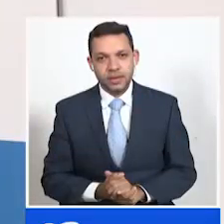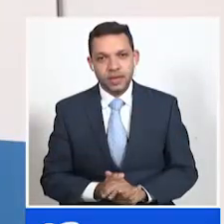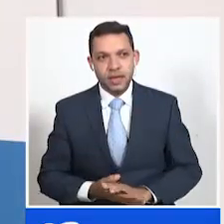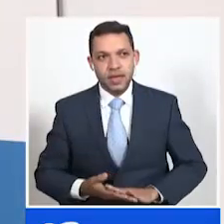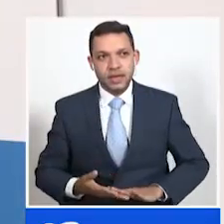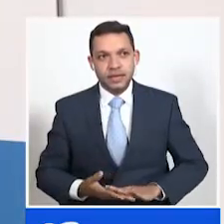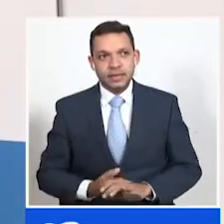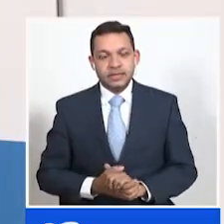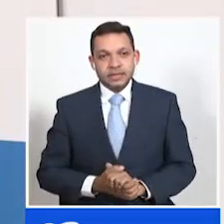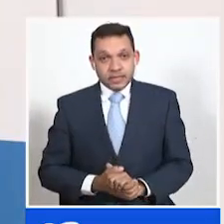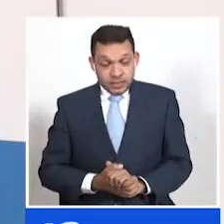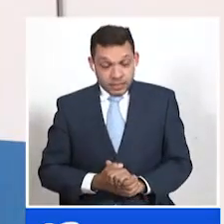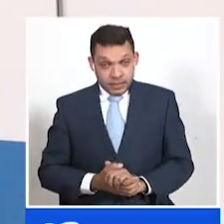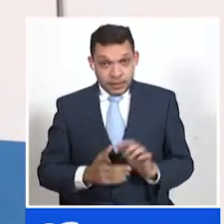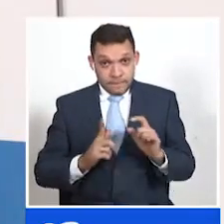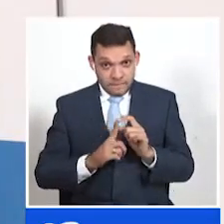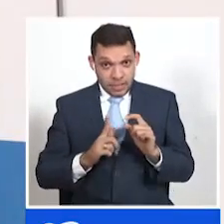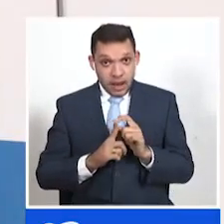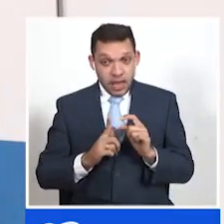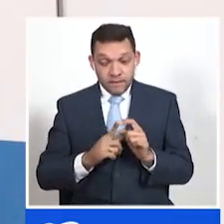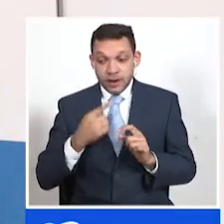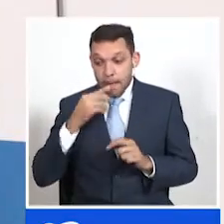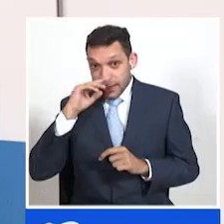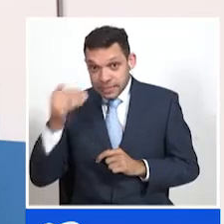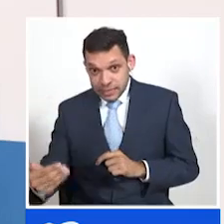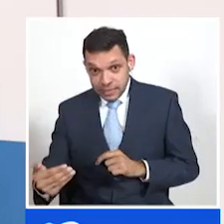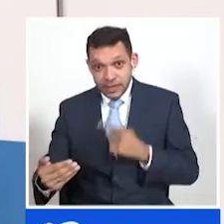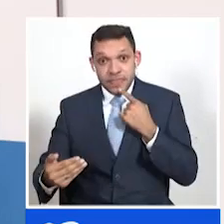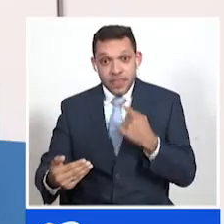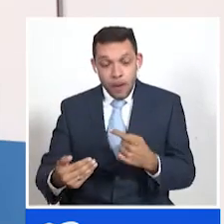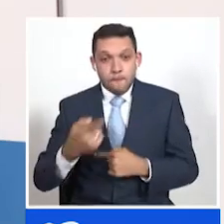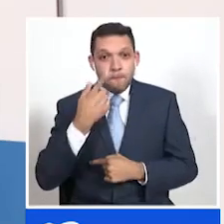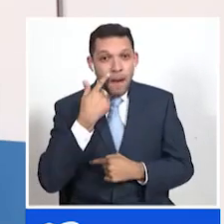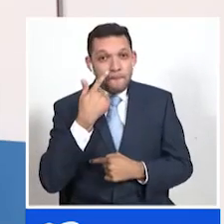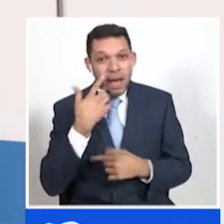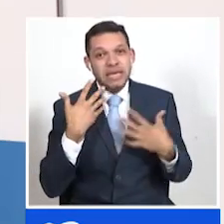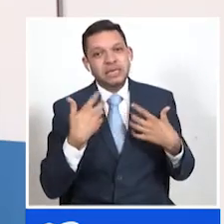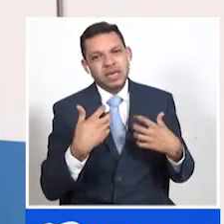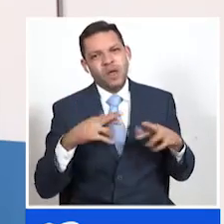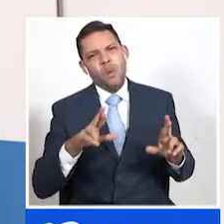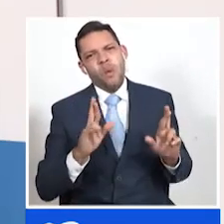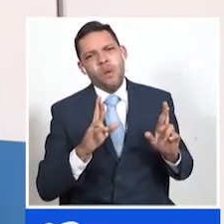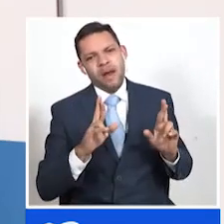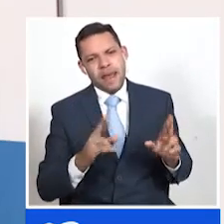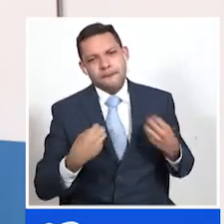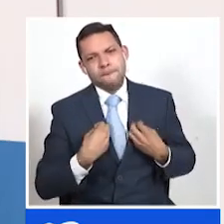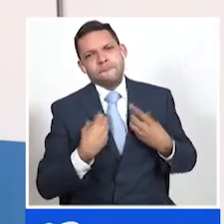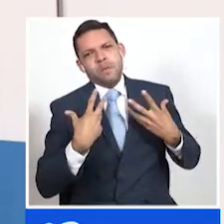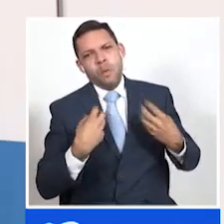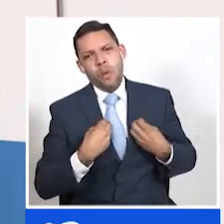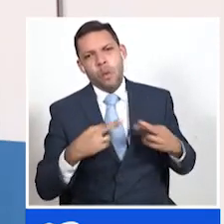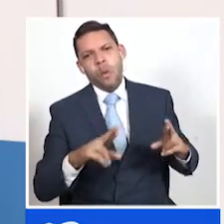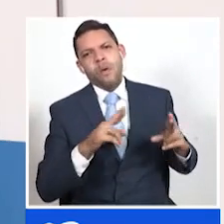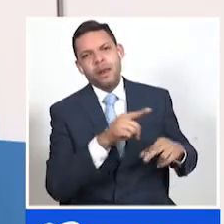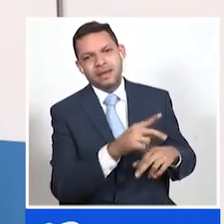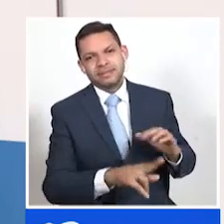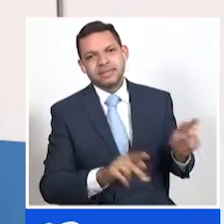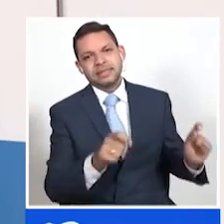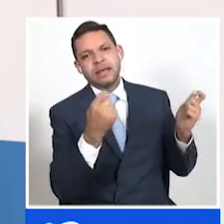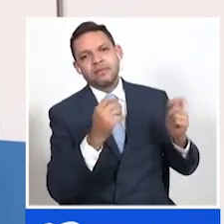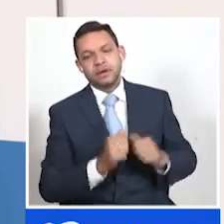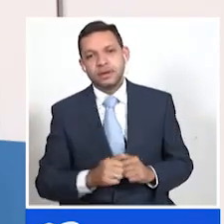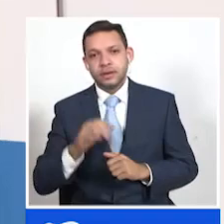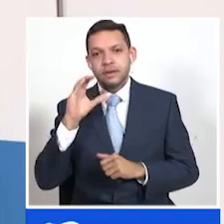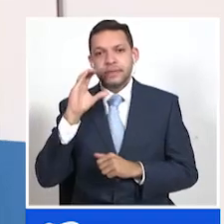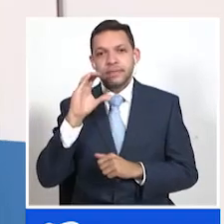Las palabras de esa niña lo dice todo, Carlos. Muchas gracias por ese informe especial que usted nos ha enviado desde el municipio de Neira. Carlos Aguirre, con la